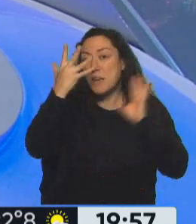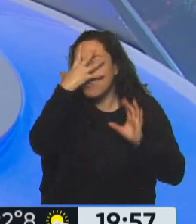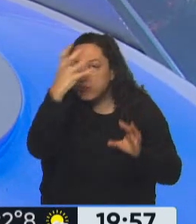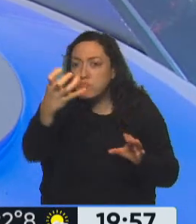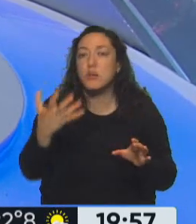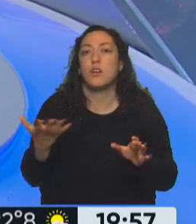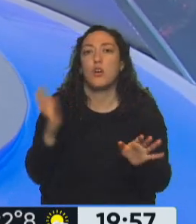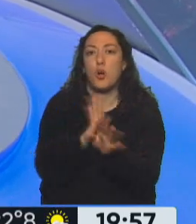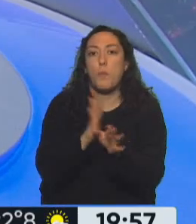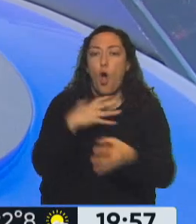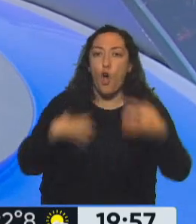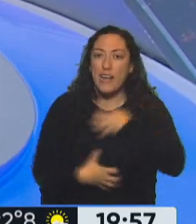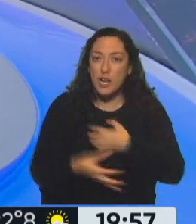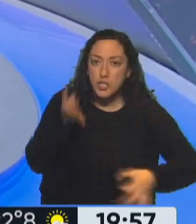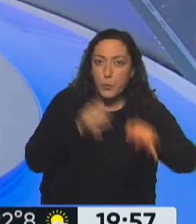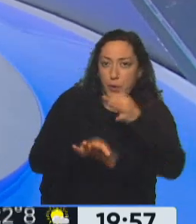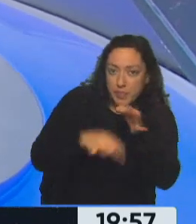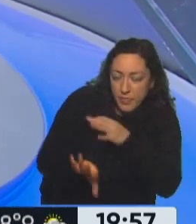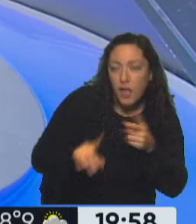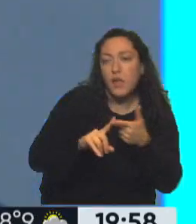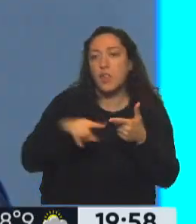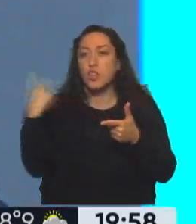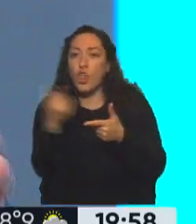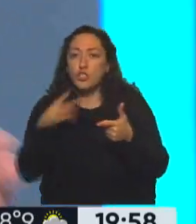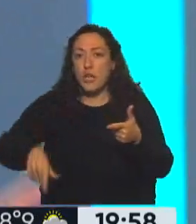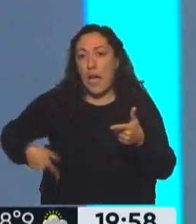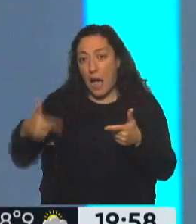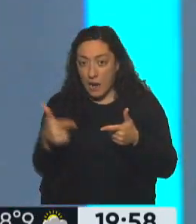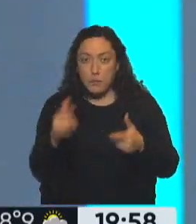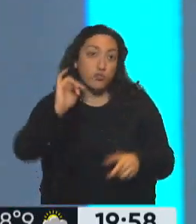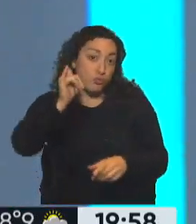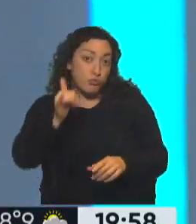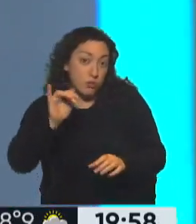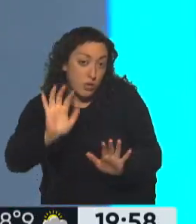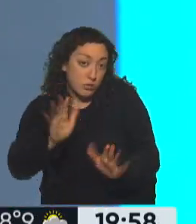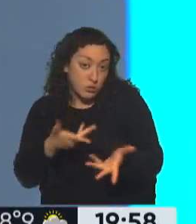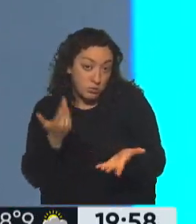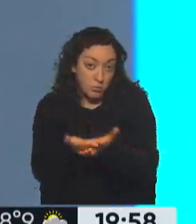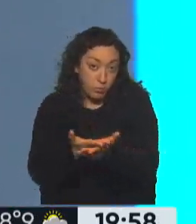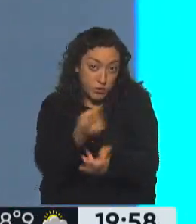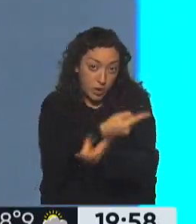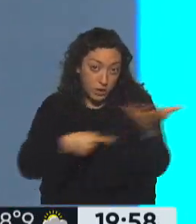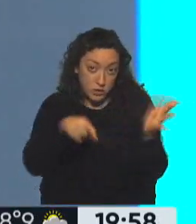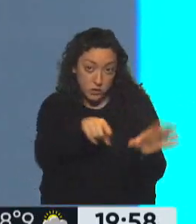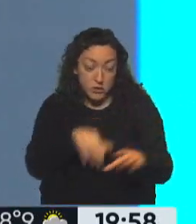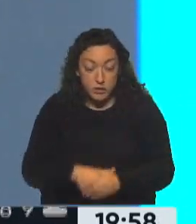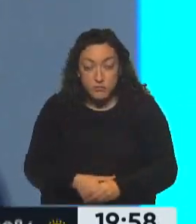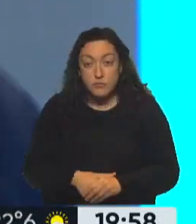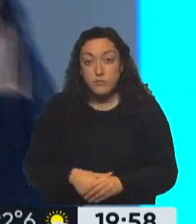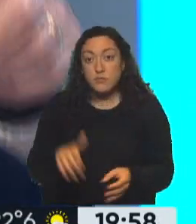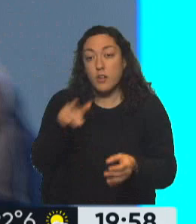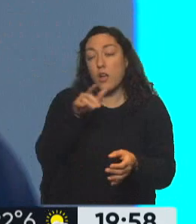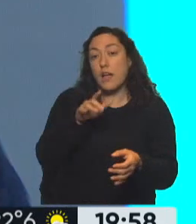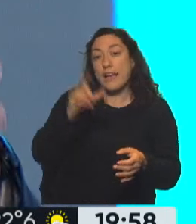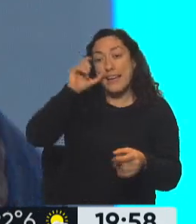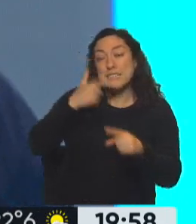con la venta de órganos, seduce con que todos tengamos armas. Yo creo que sí, es así, él es lo que propone. Eso es lo que propone. Seduce con que